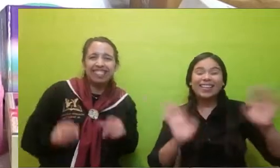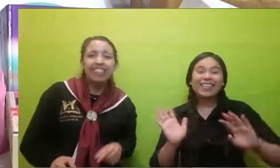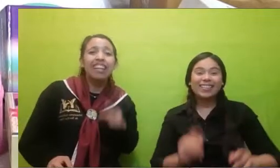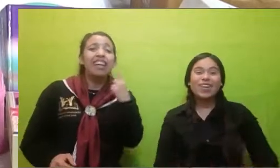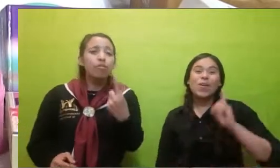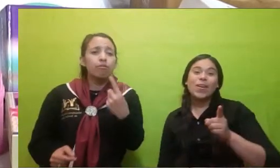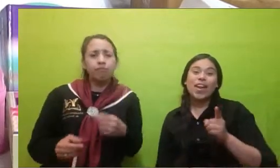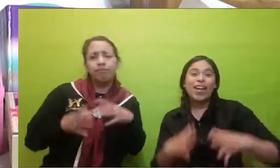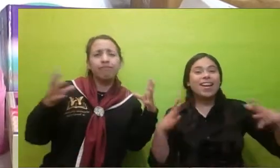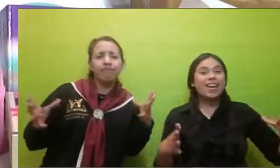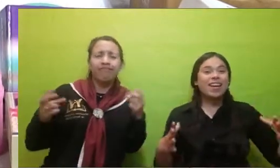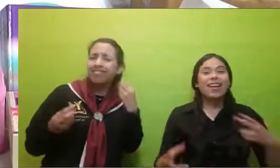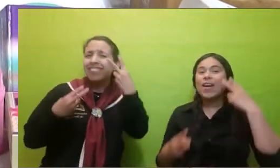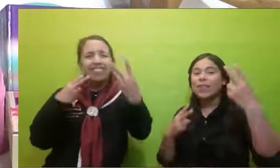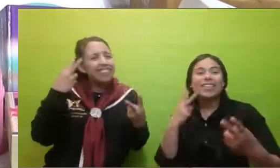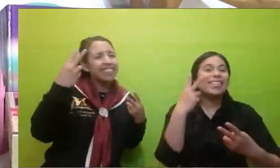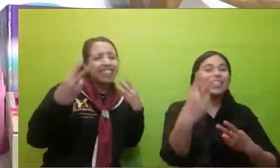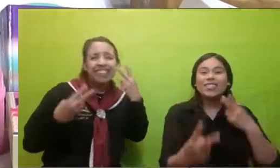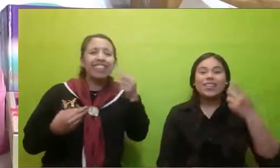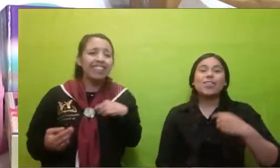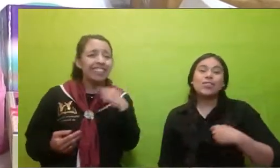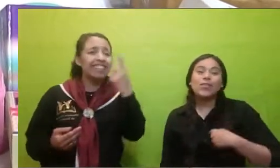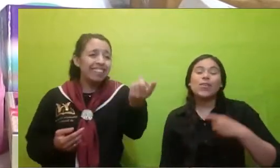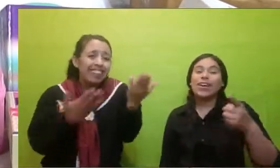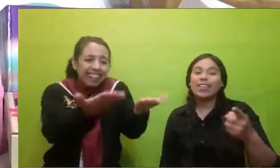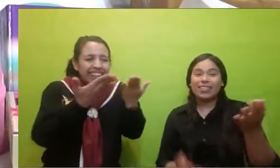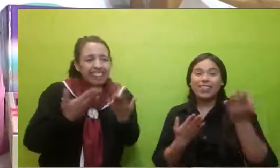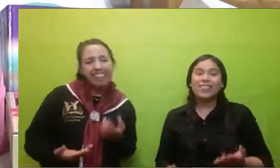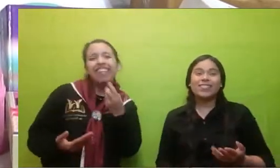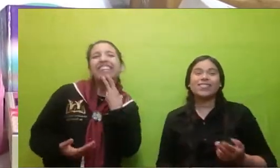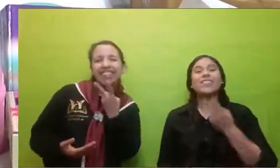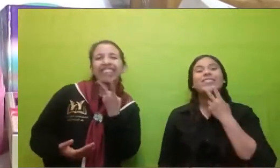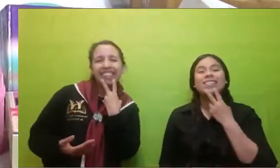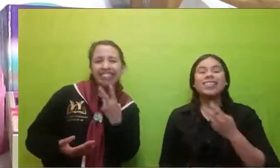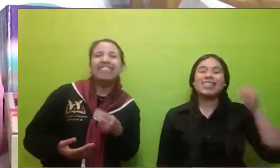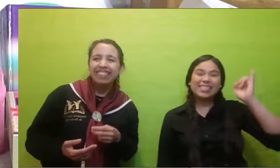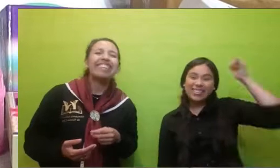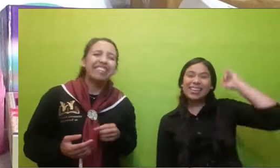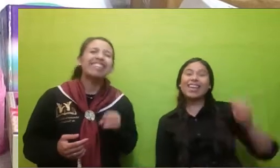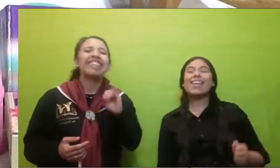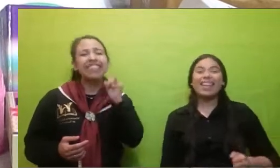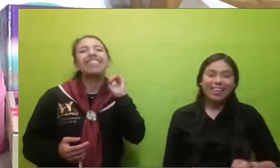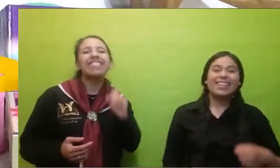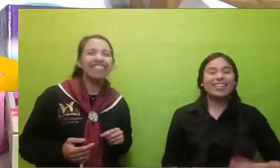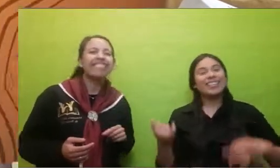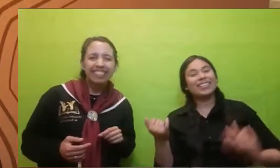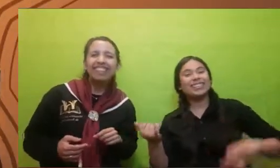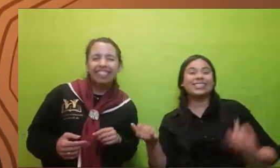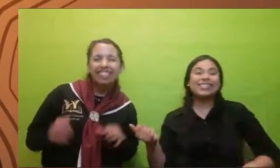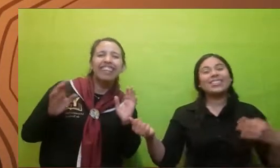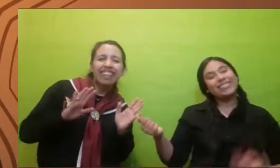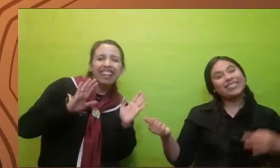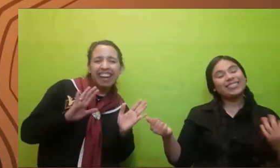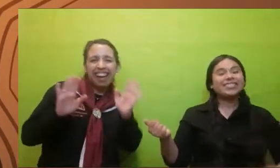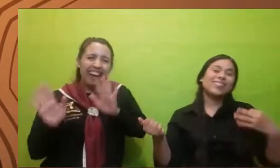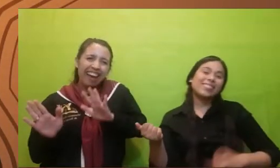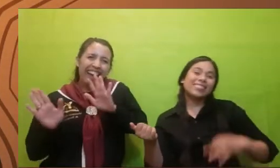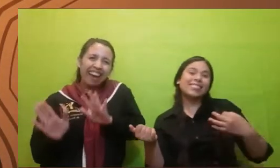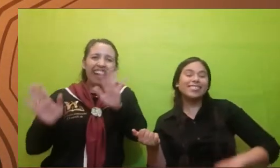¡Vamos! Una gran aventura. Yo te invito a vivir. ¡Yo también! ¡Yo también!